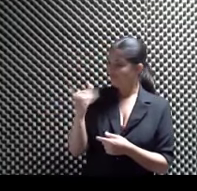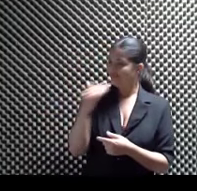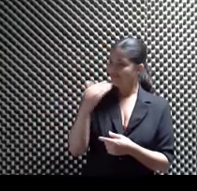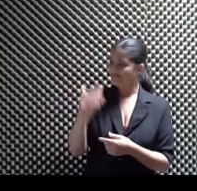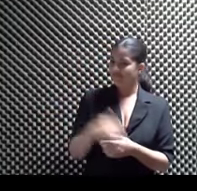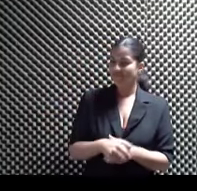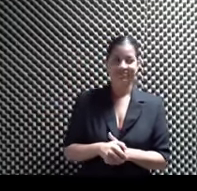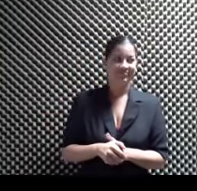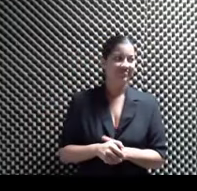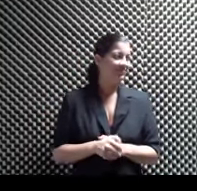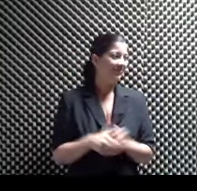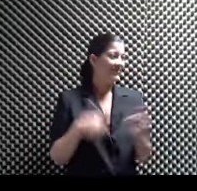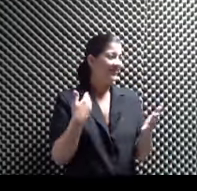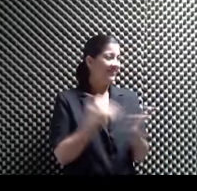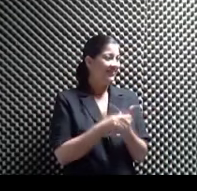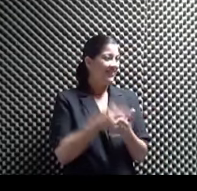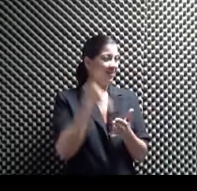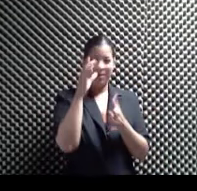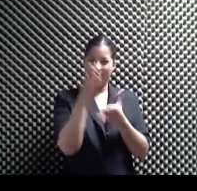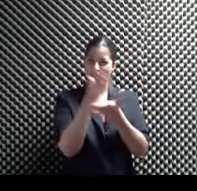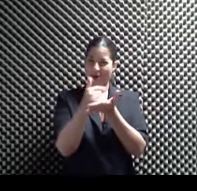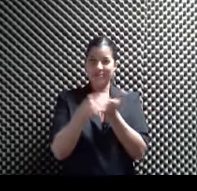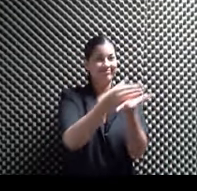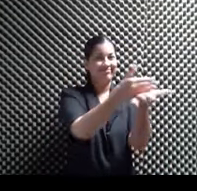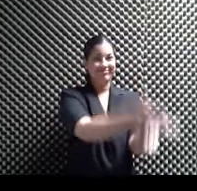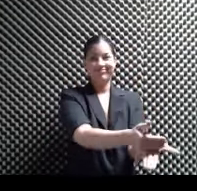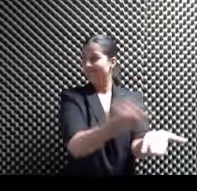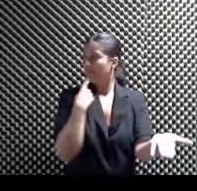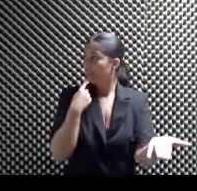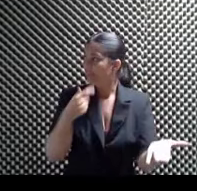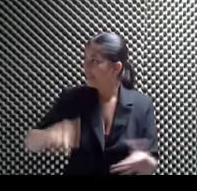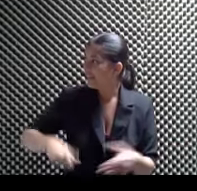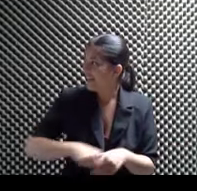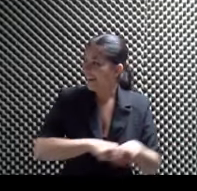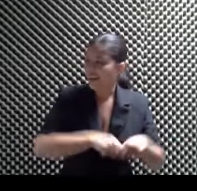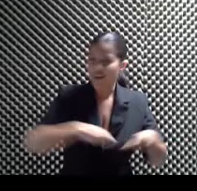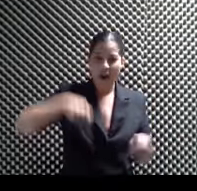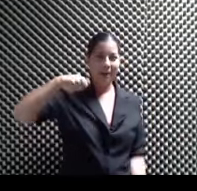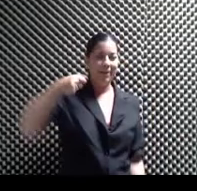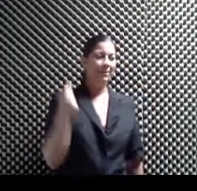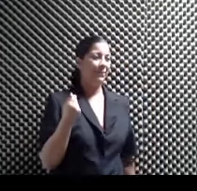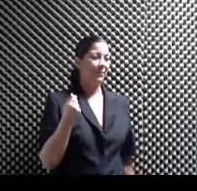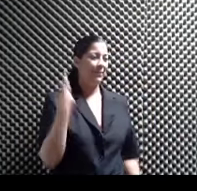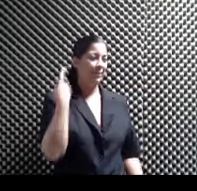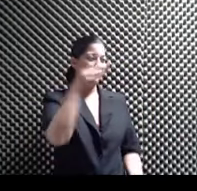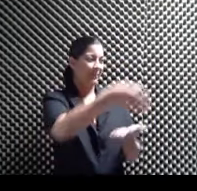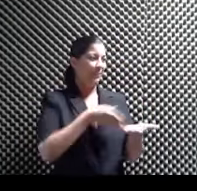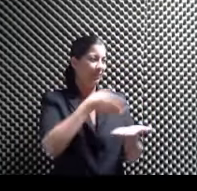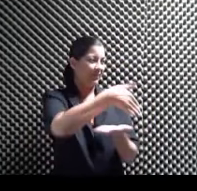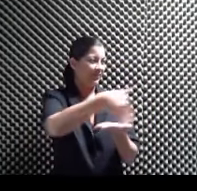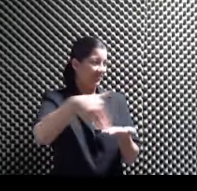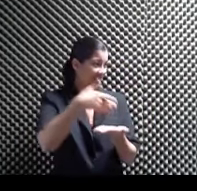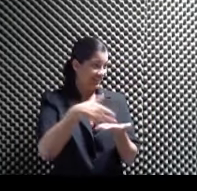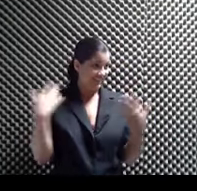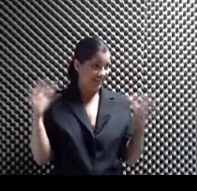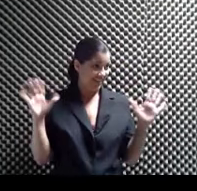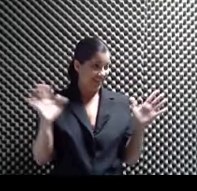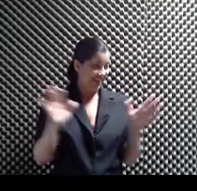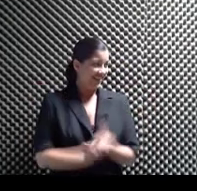Ya llegó Por cargar el bizcocho No, pero mira Así que ya Ya tiene el cuchillo En la mano Servicio completo Yo creo que ya se lo comió Ya tiene el cuchillo En la mano